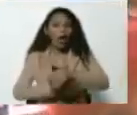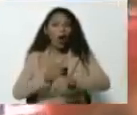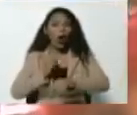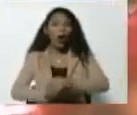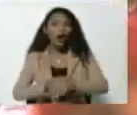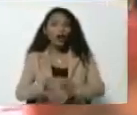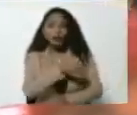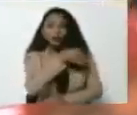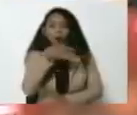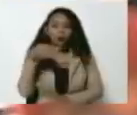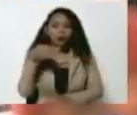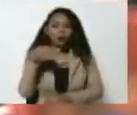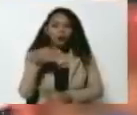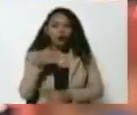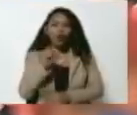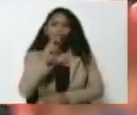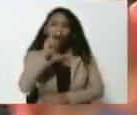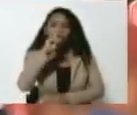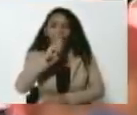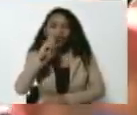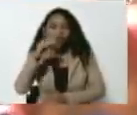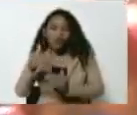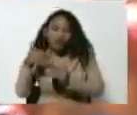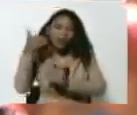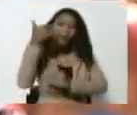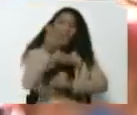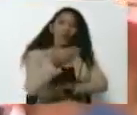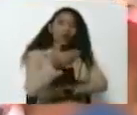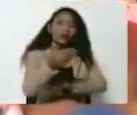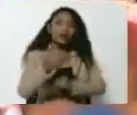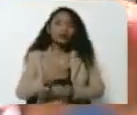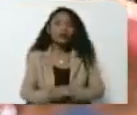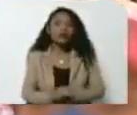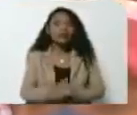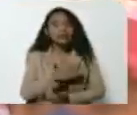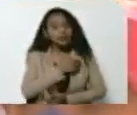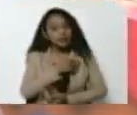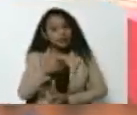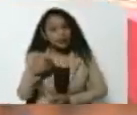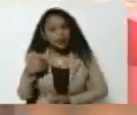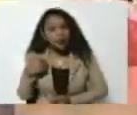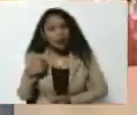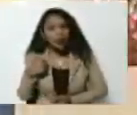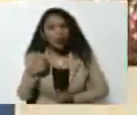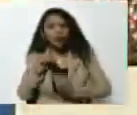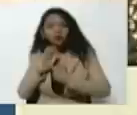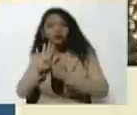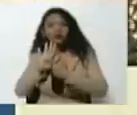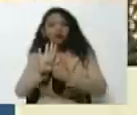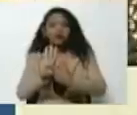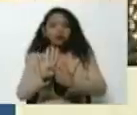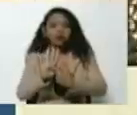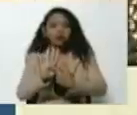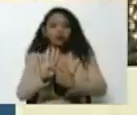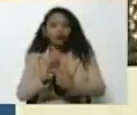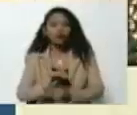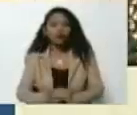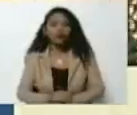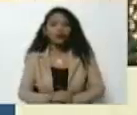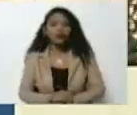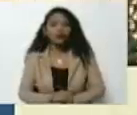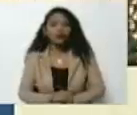2 años después, quiero presentarle